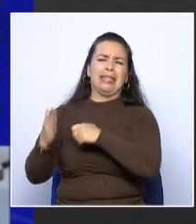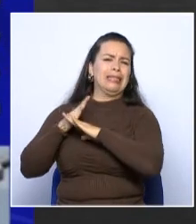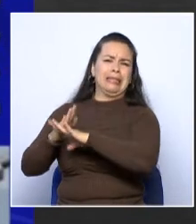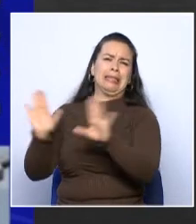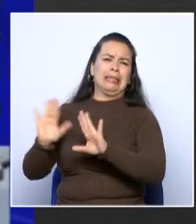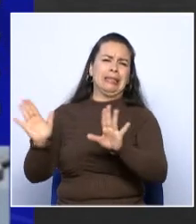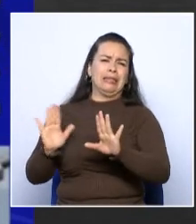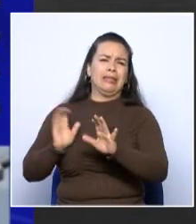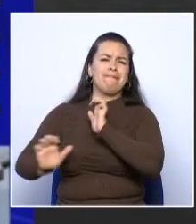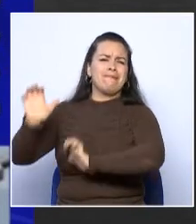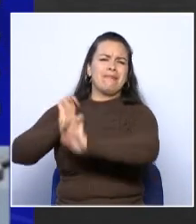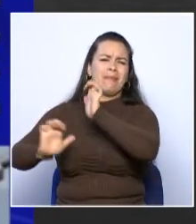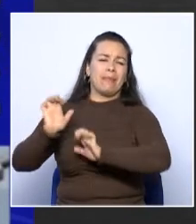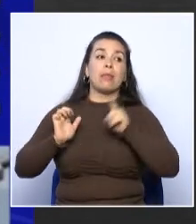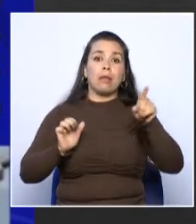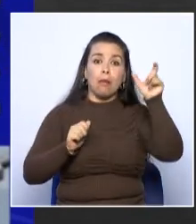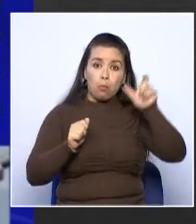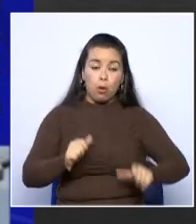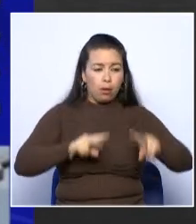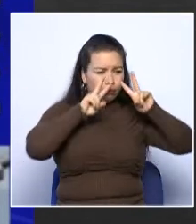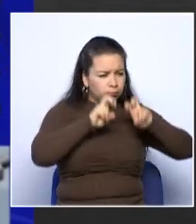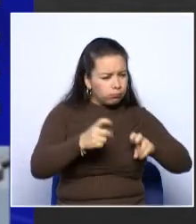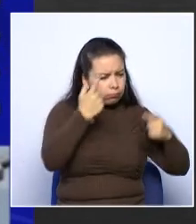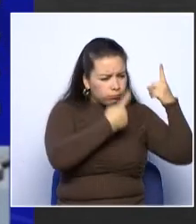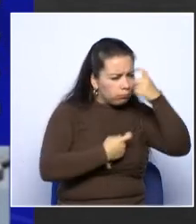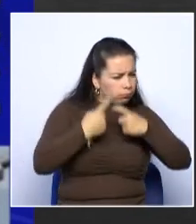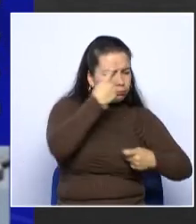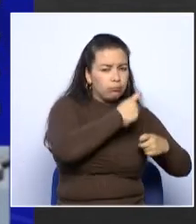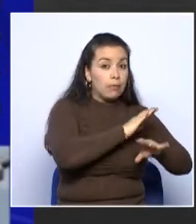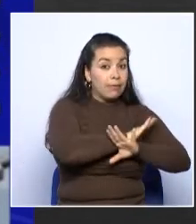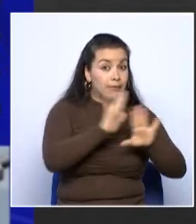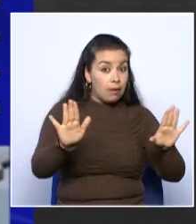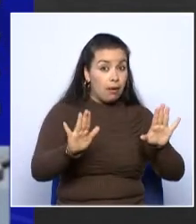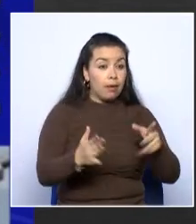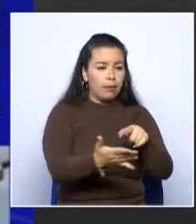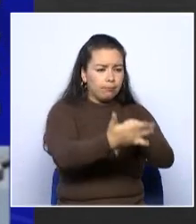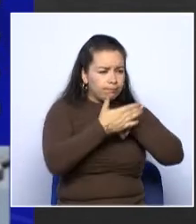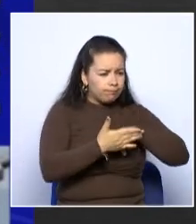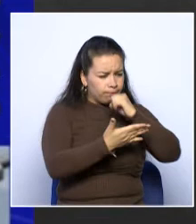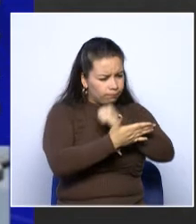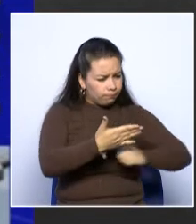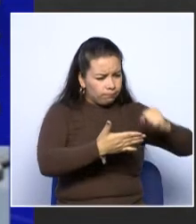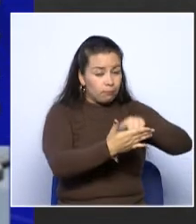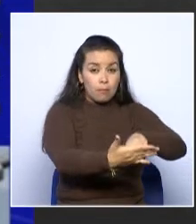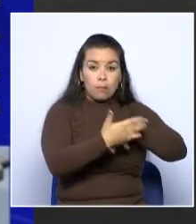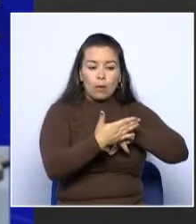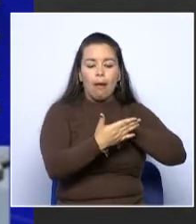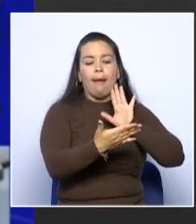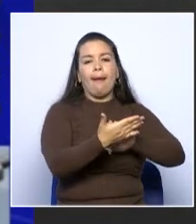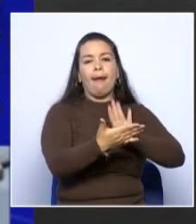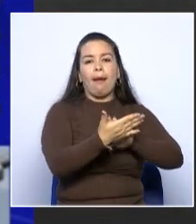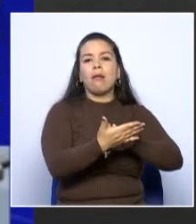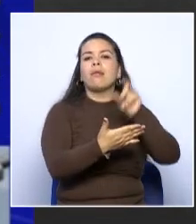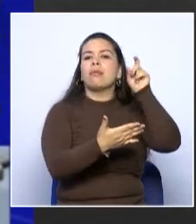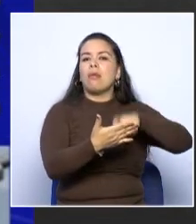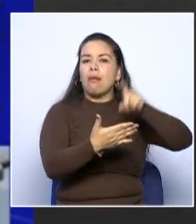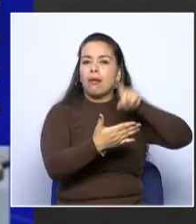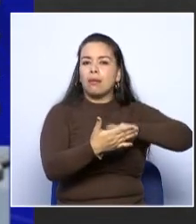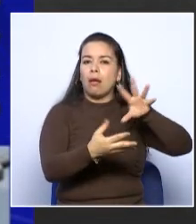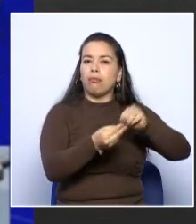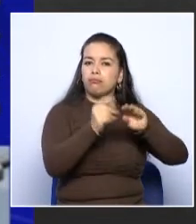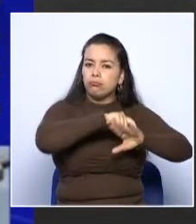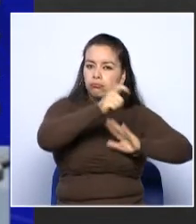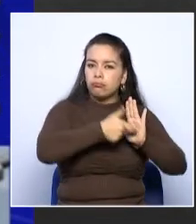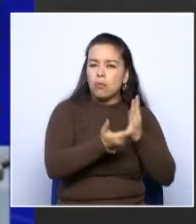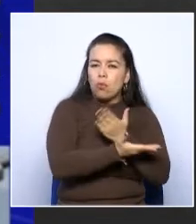Entonces ella podría hacerse este estudio y dependiendo de los signos ecográficos que nosotros encontremos, ahí se mira si hay necesidad de complementar con un